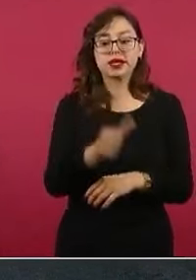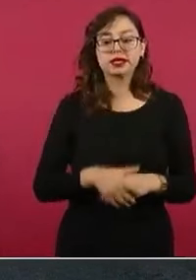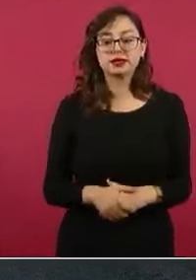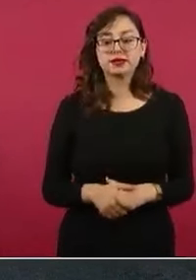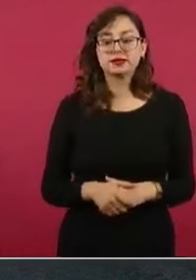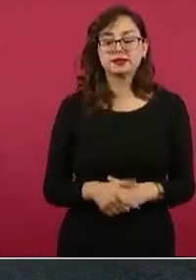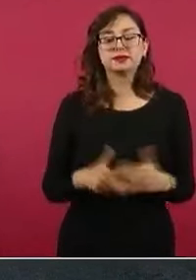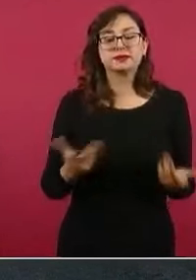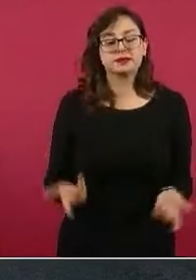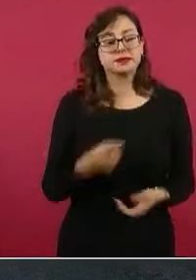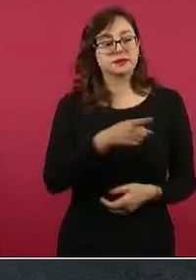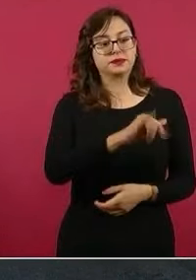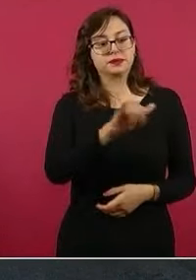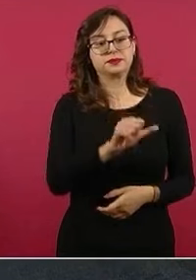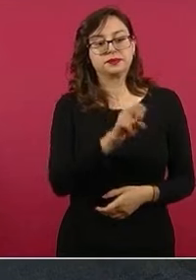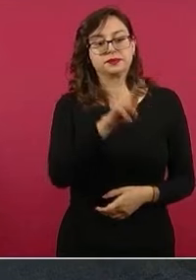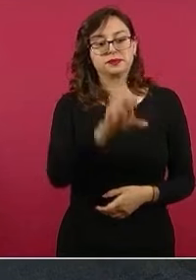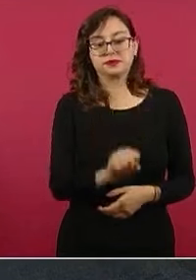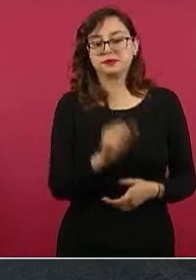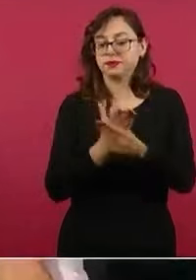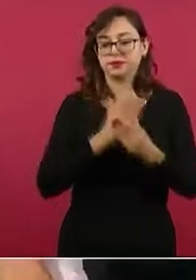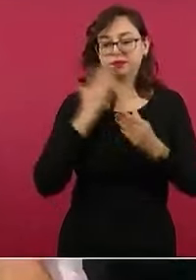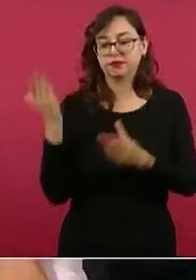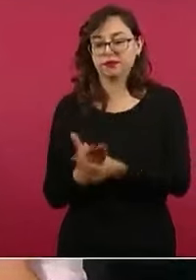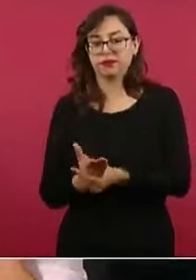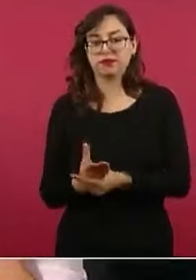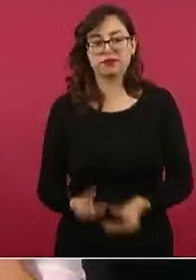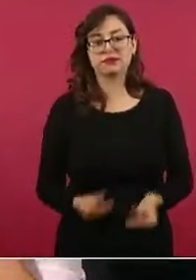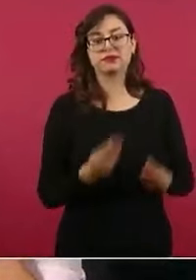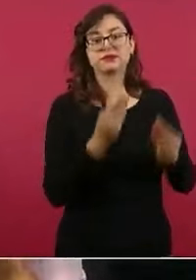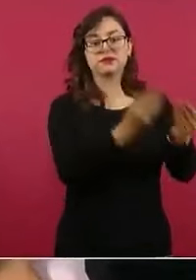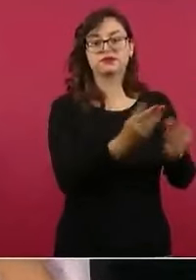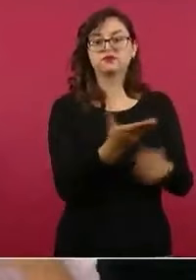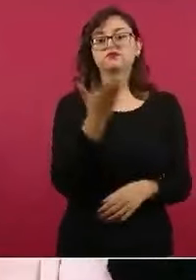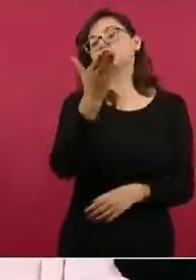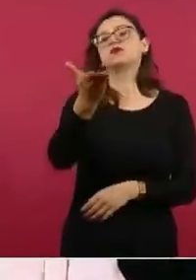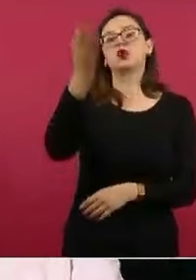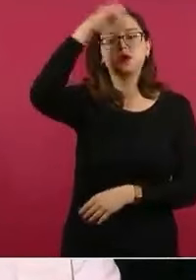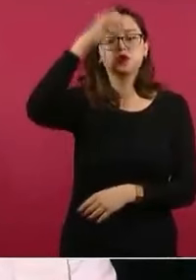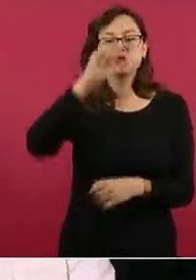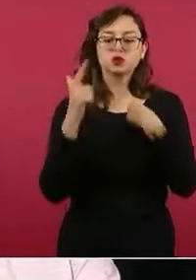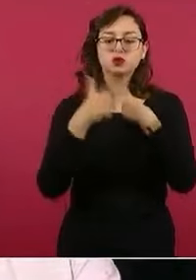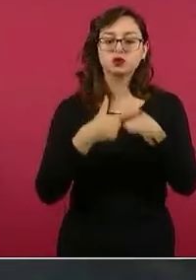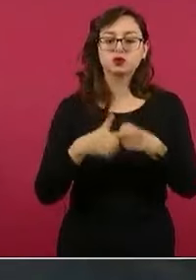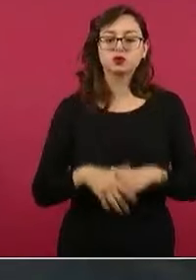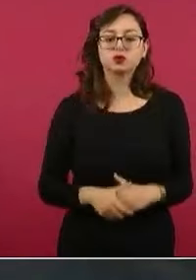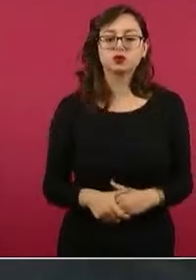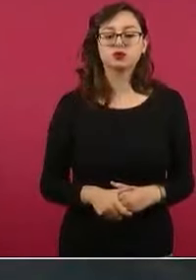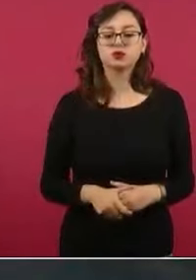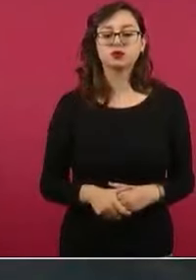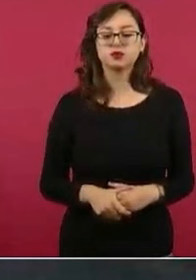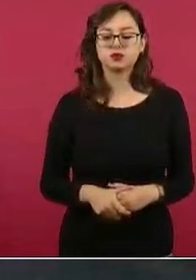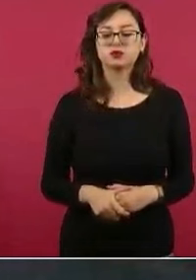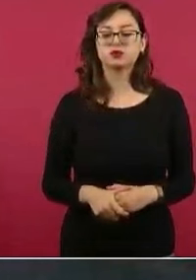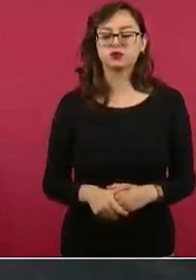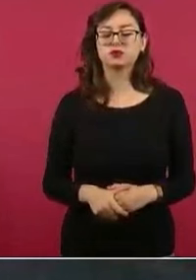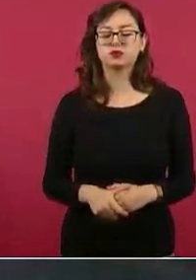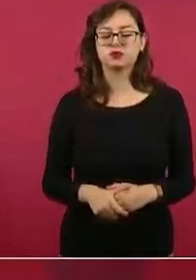permite, le dejo a Jesús la documentación de ambas denuncias. ¿Algún comentario al respecto, señor presidente? Sí, vamos